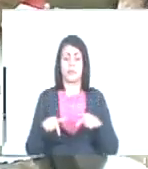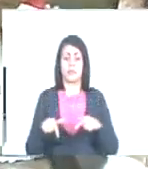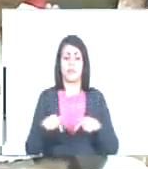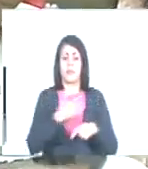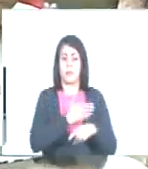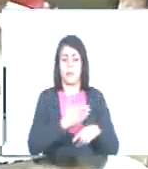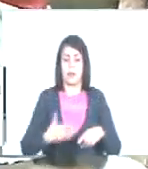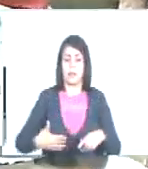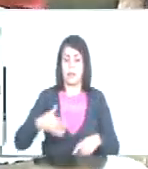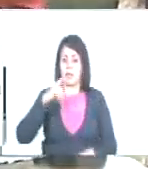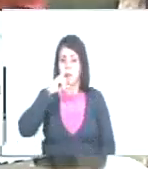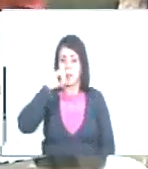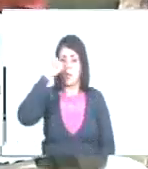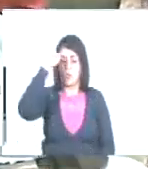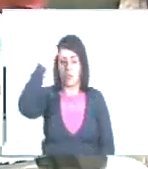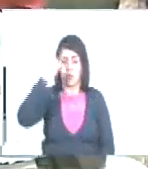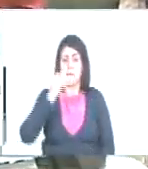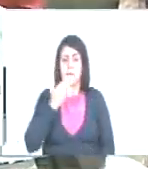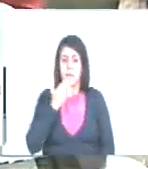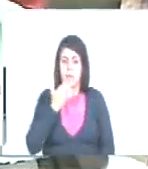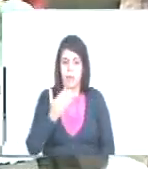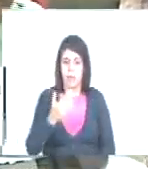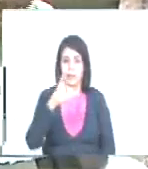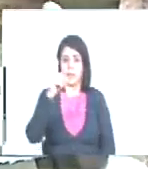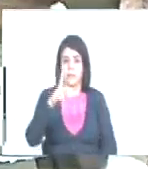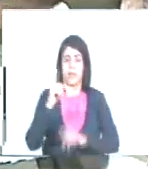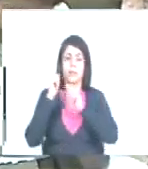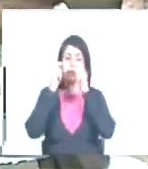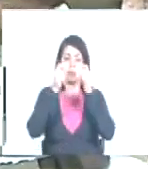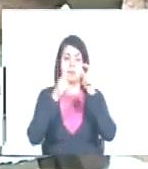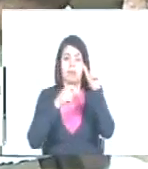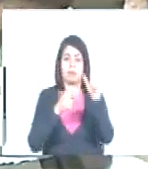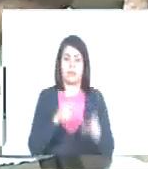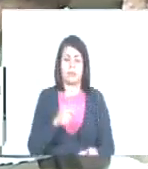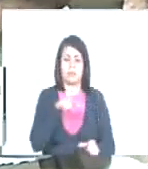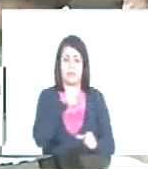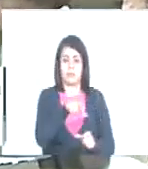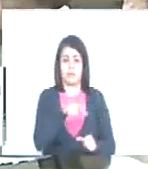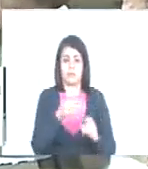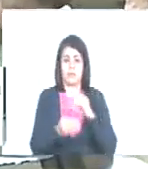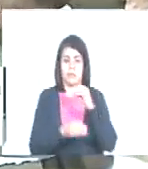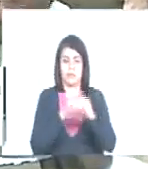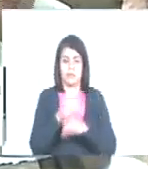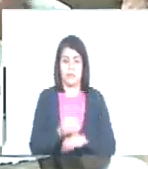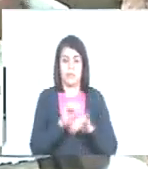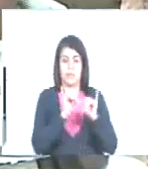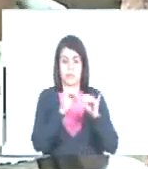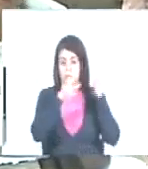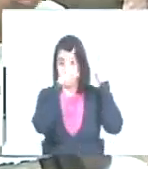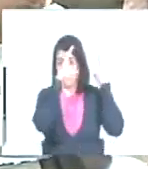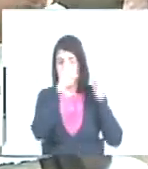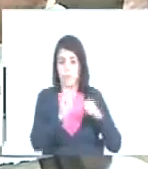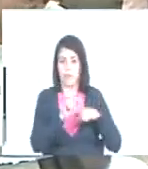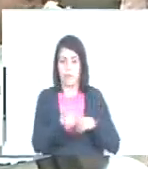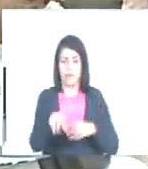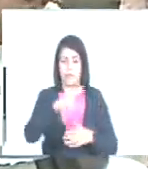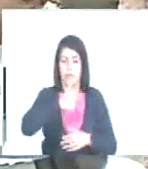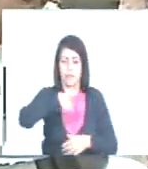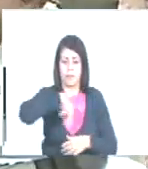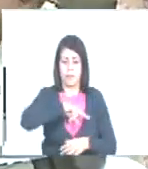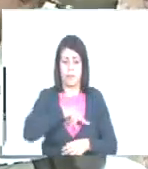nuestro presidente Nicolás Maduro, quien lo ha solicitado esta designación, para que sea embajador